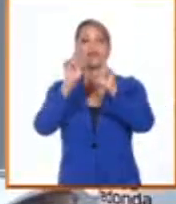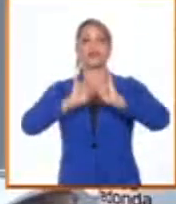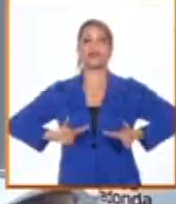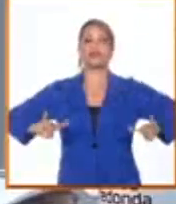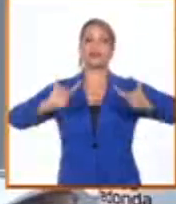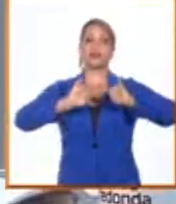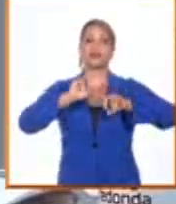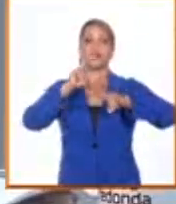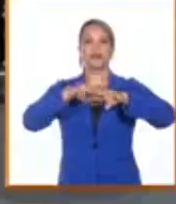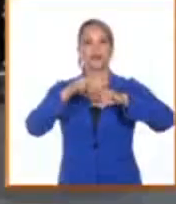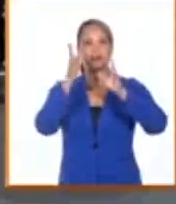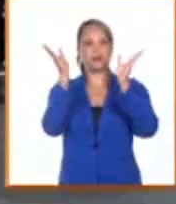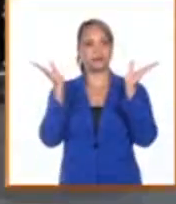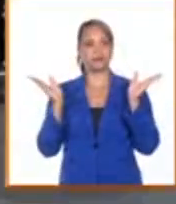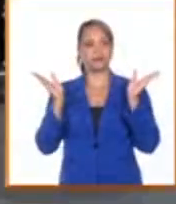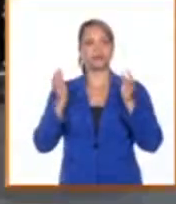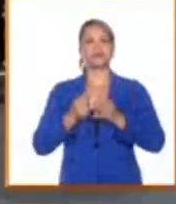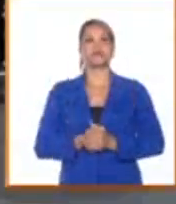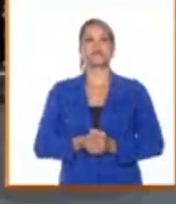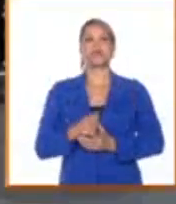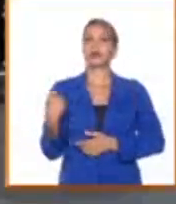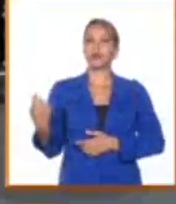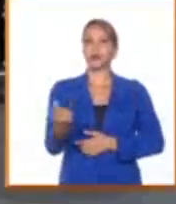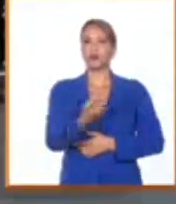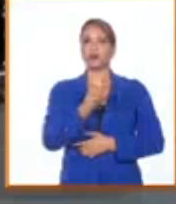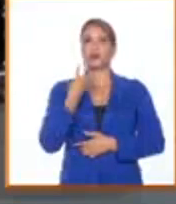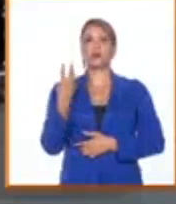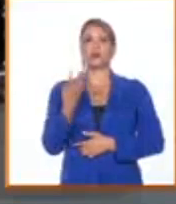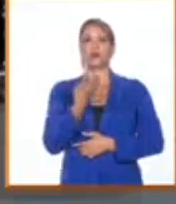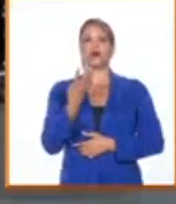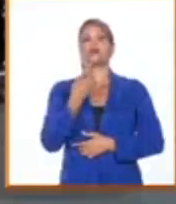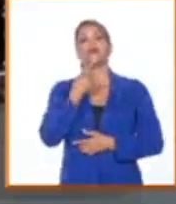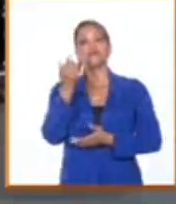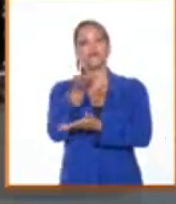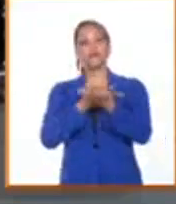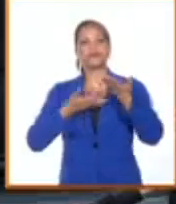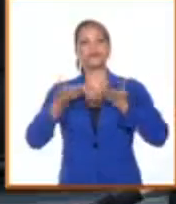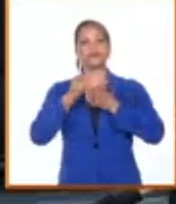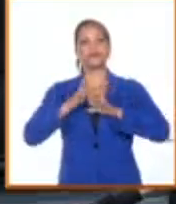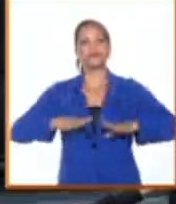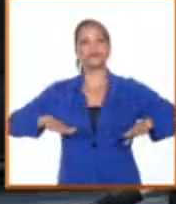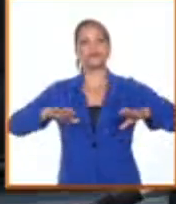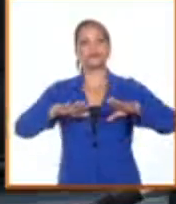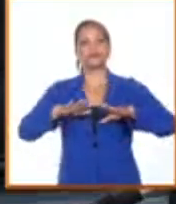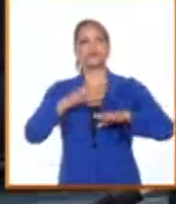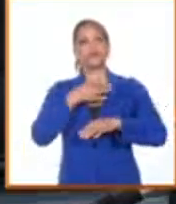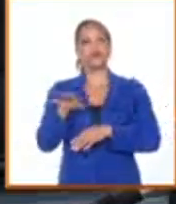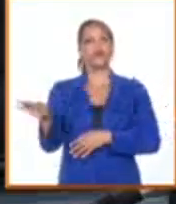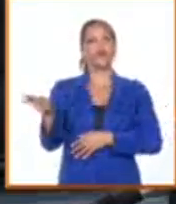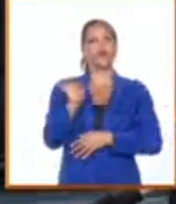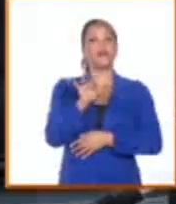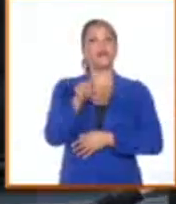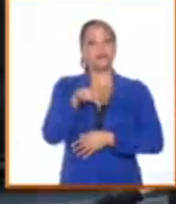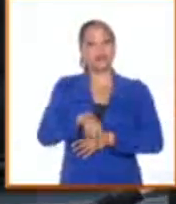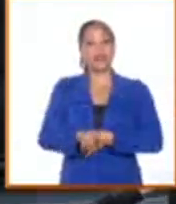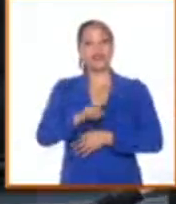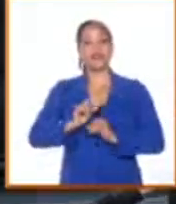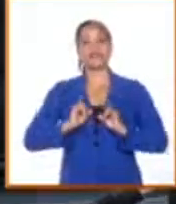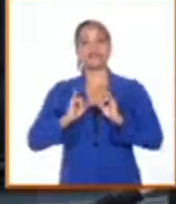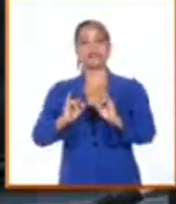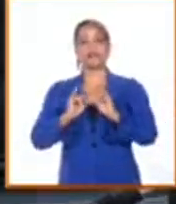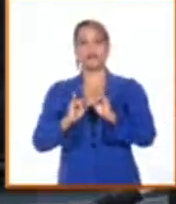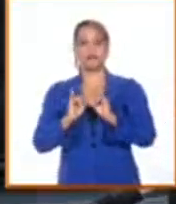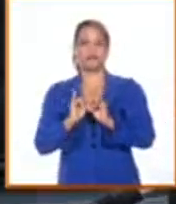Universidad de La Habana. Con ellos estaremos compartiendo nuestra mesa redonda de hoy. Los invito para que tenga de primera mano